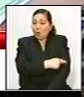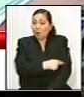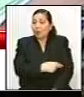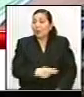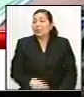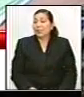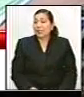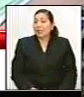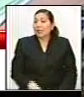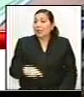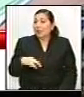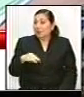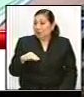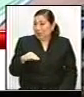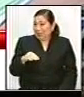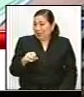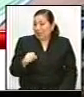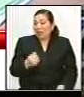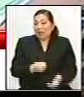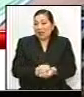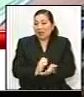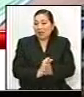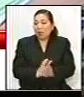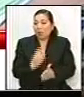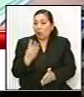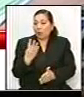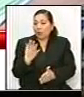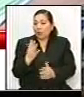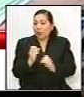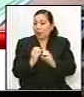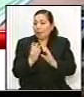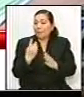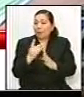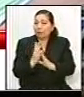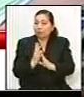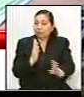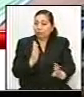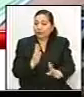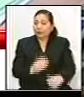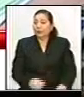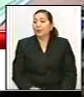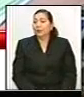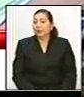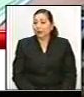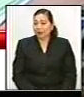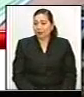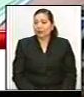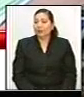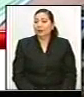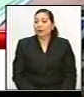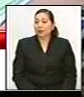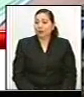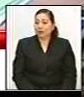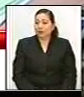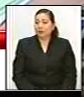MINSA van a las 4 o 5 de la mañana para sacar una cita.